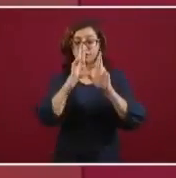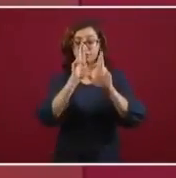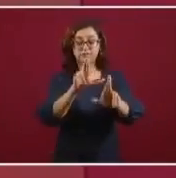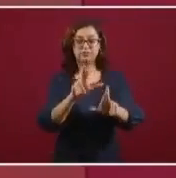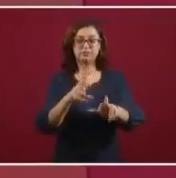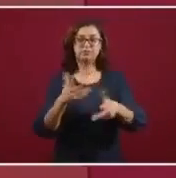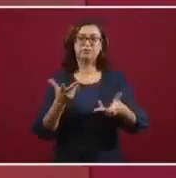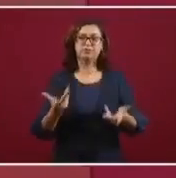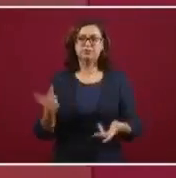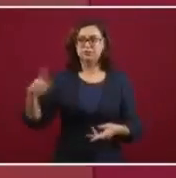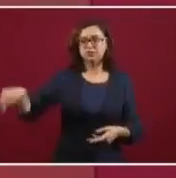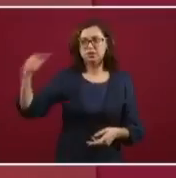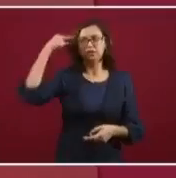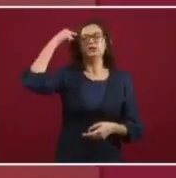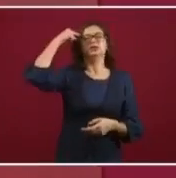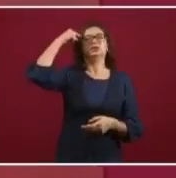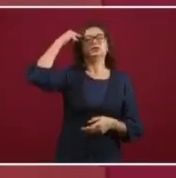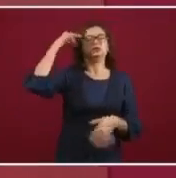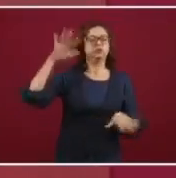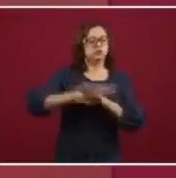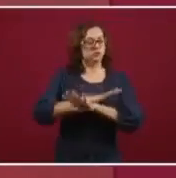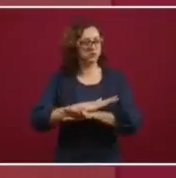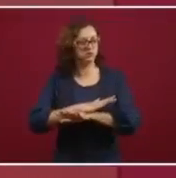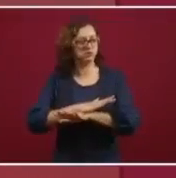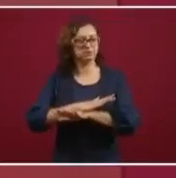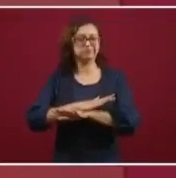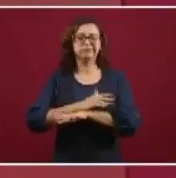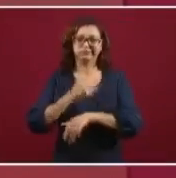pues lleva un tiempo.